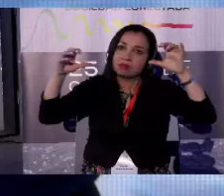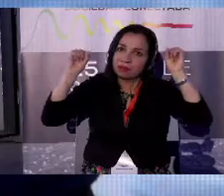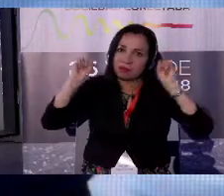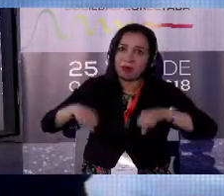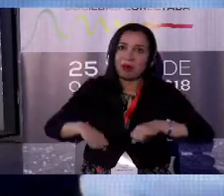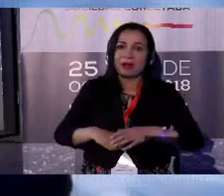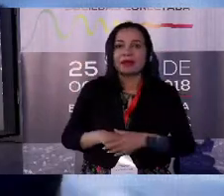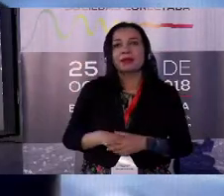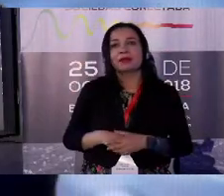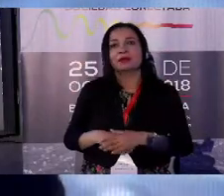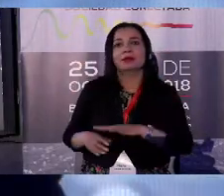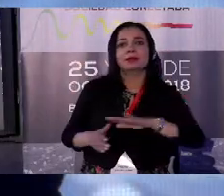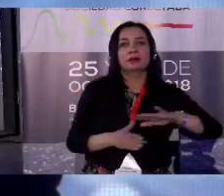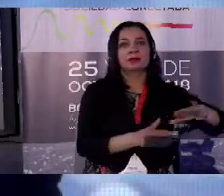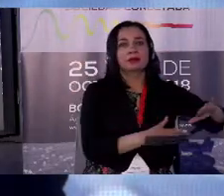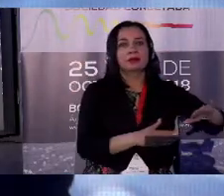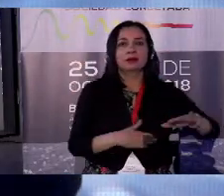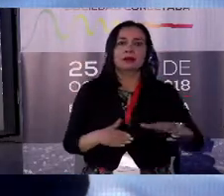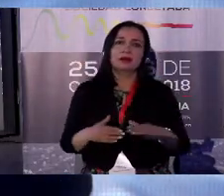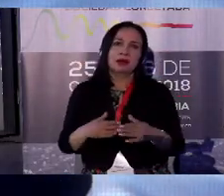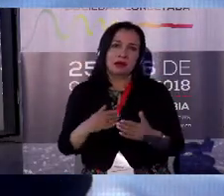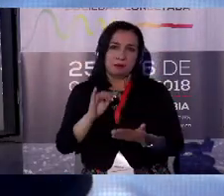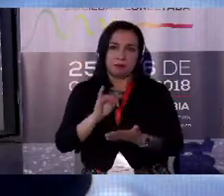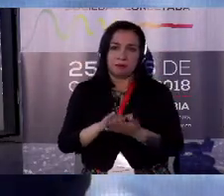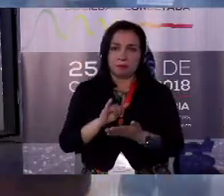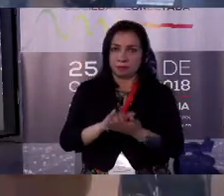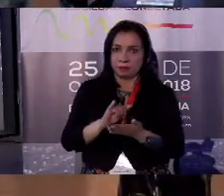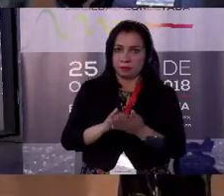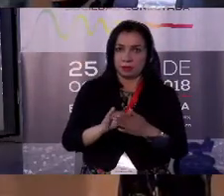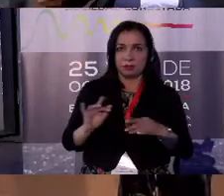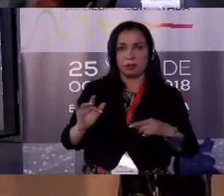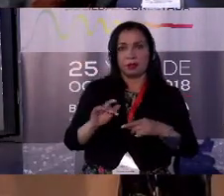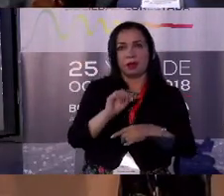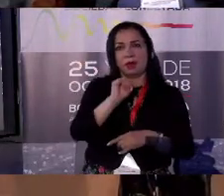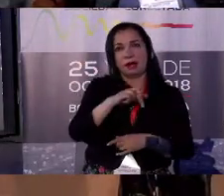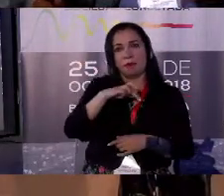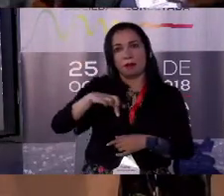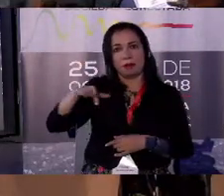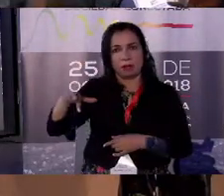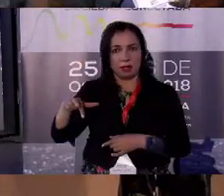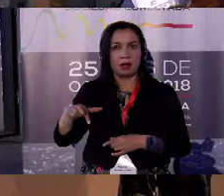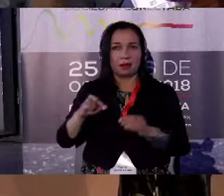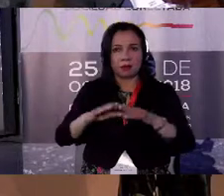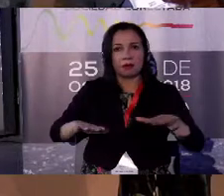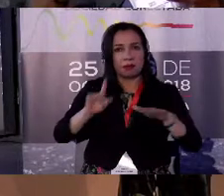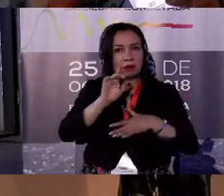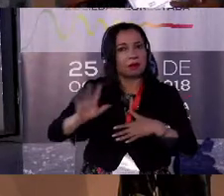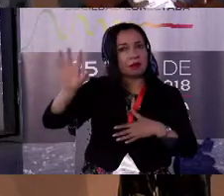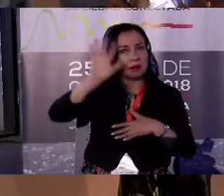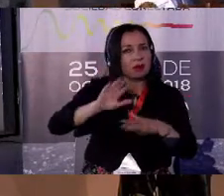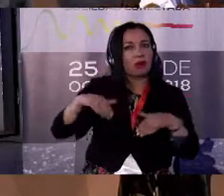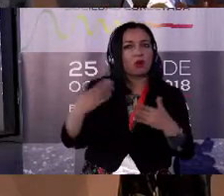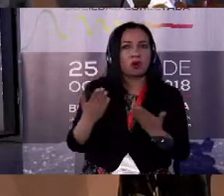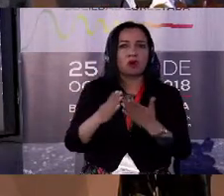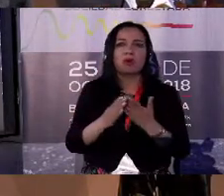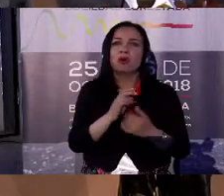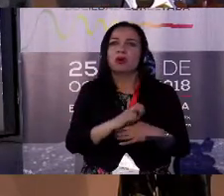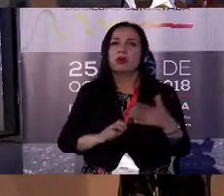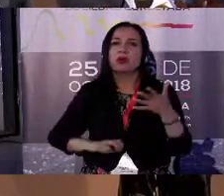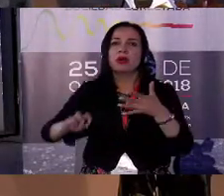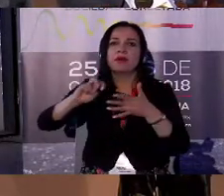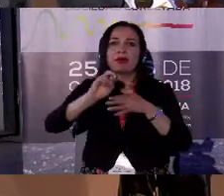para poder desarrollar todas estas aplicaciones infinitas en la región, ¿en qué bandas ven los primeros desarrollos? Carl nos